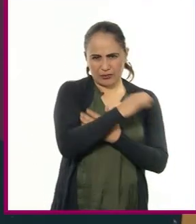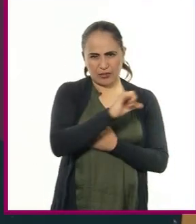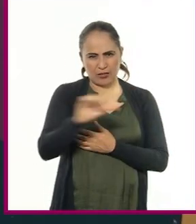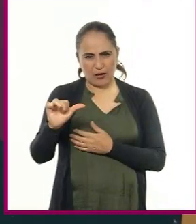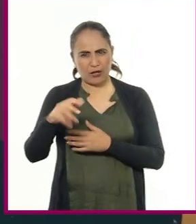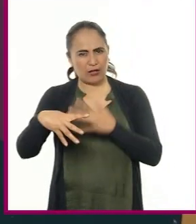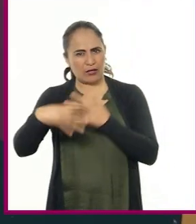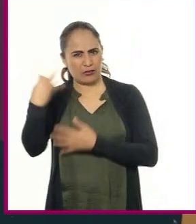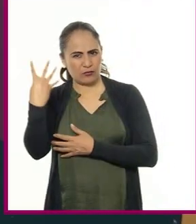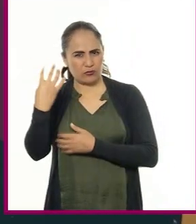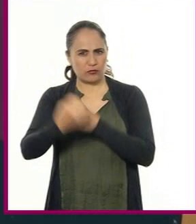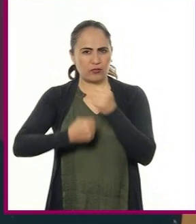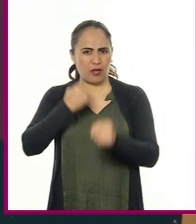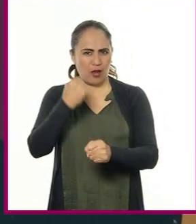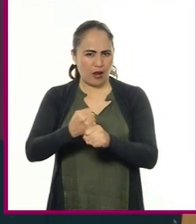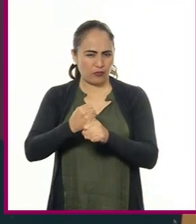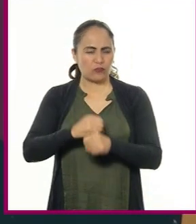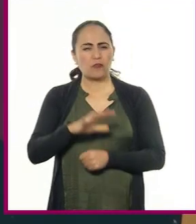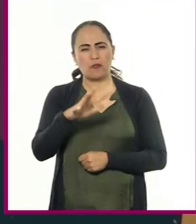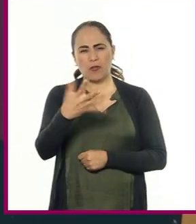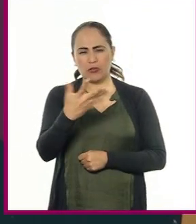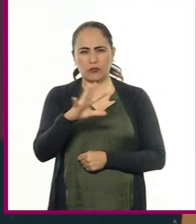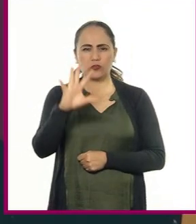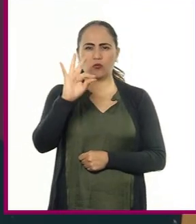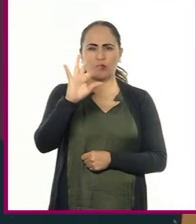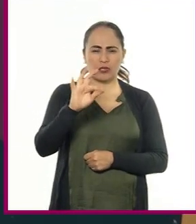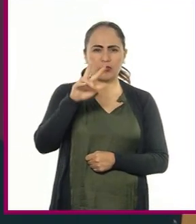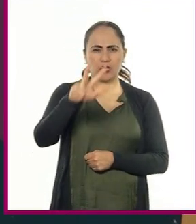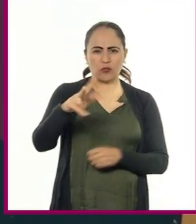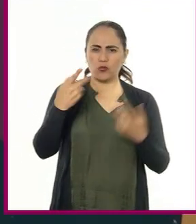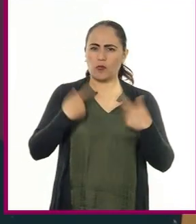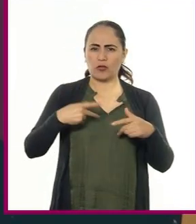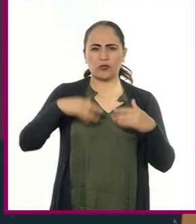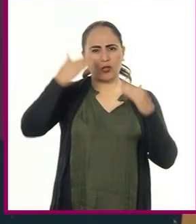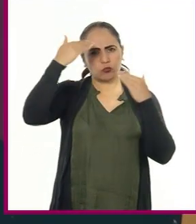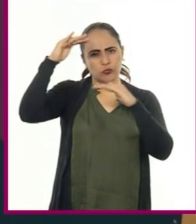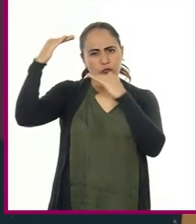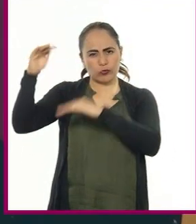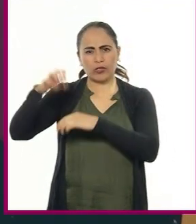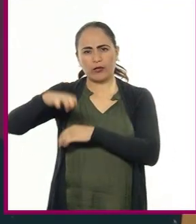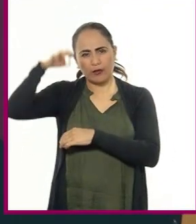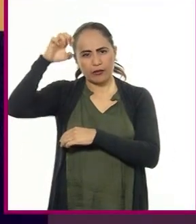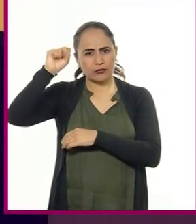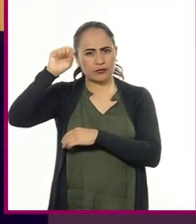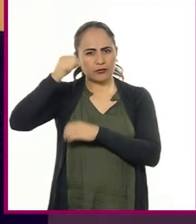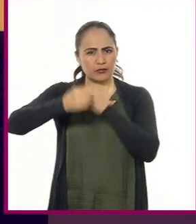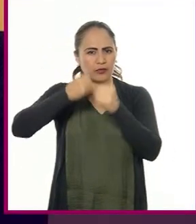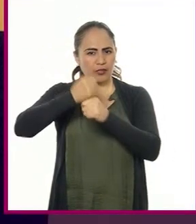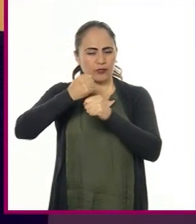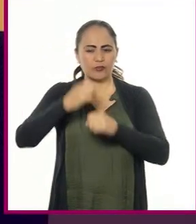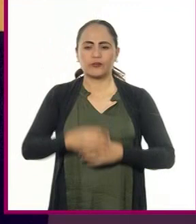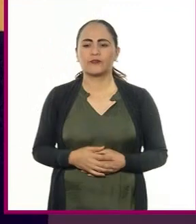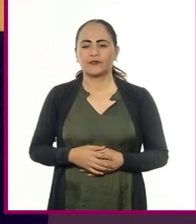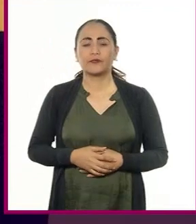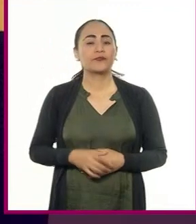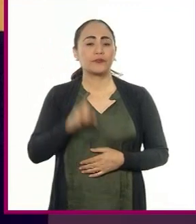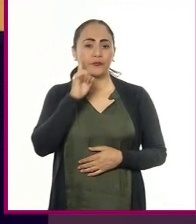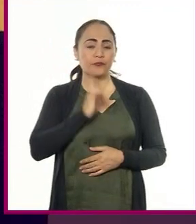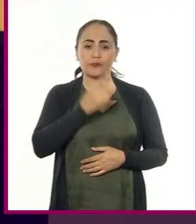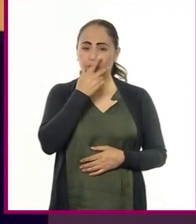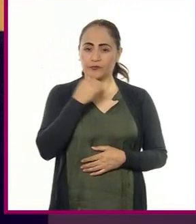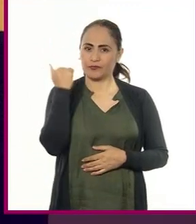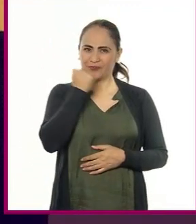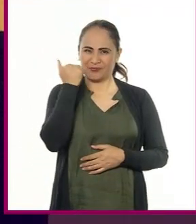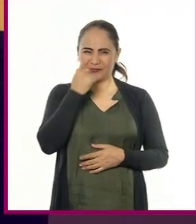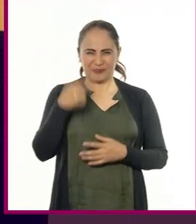hay aproximadamente 48 adultos mayores de 60 años. Alumnas y alumnos, con el